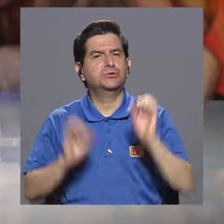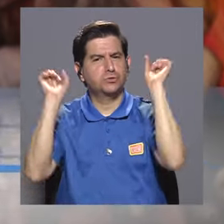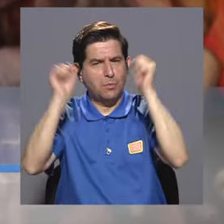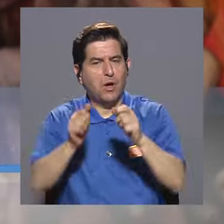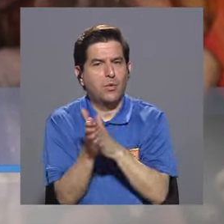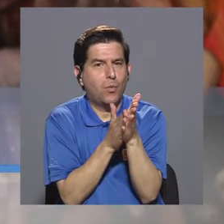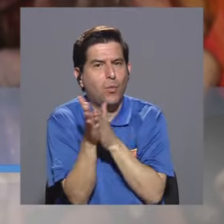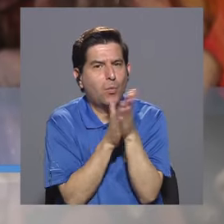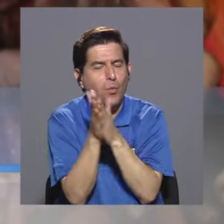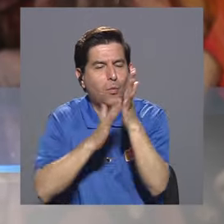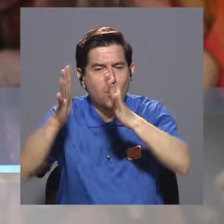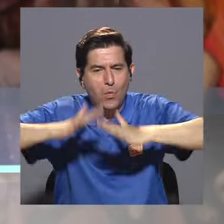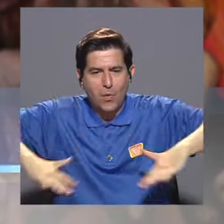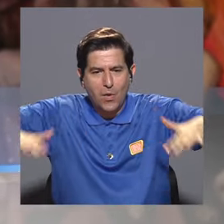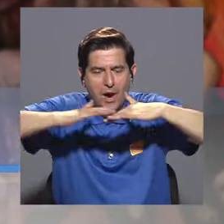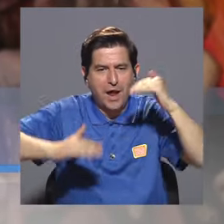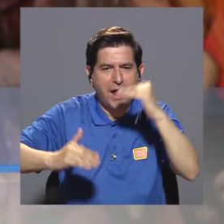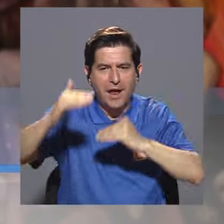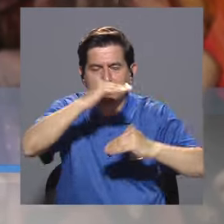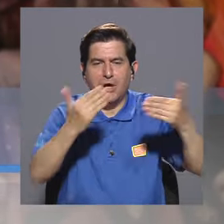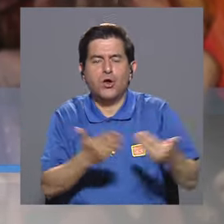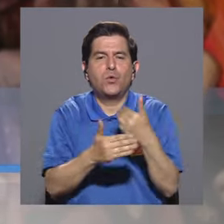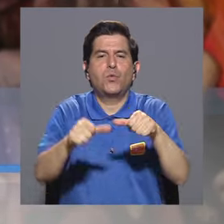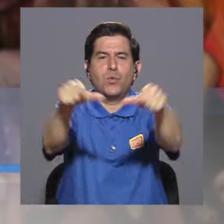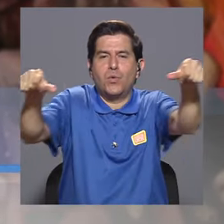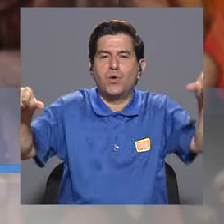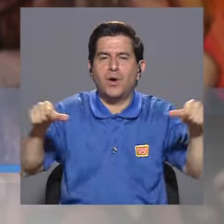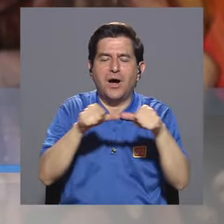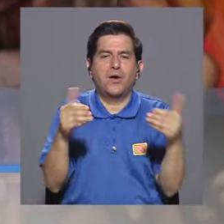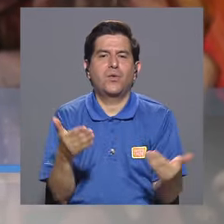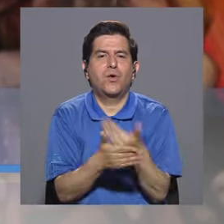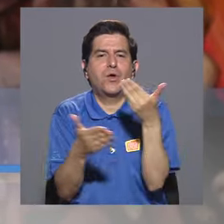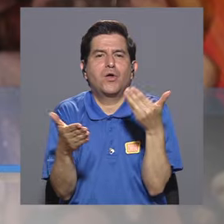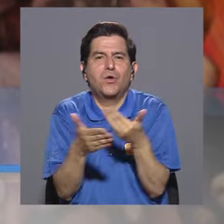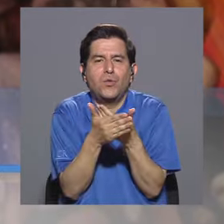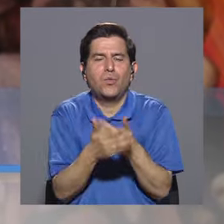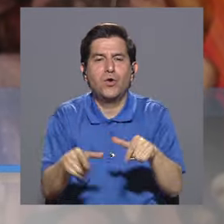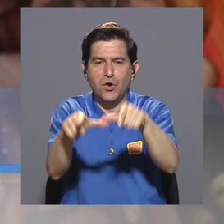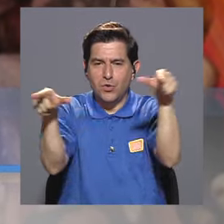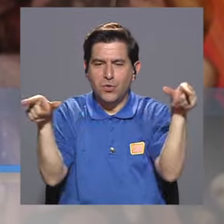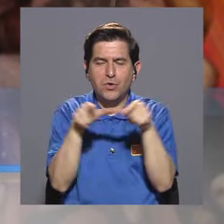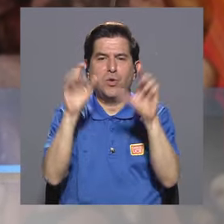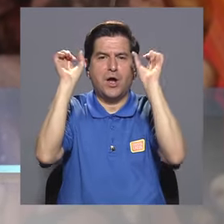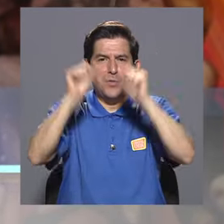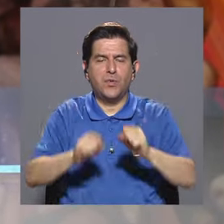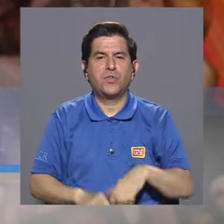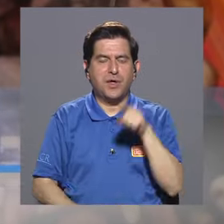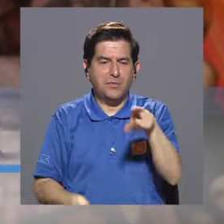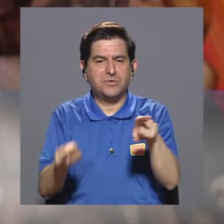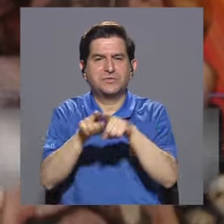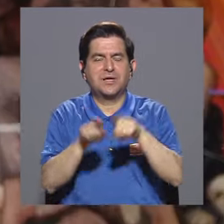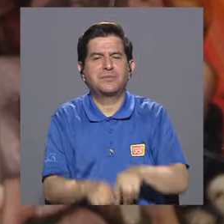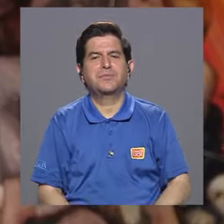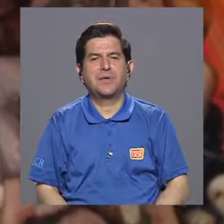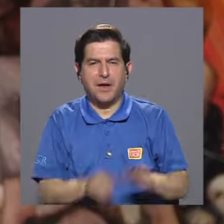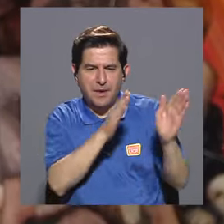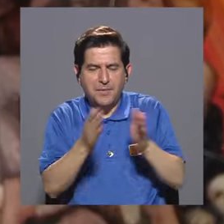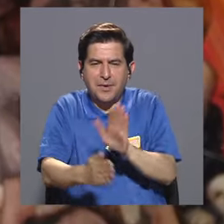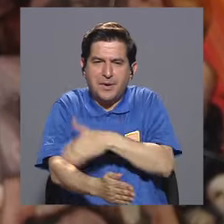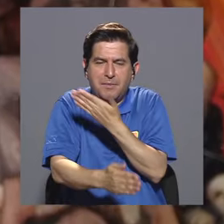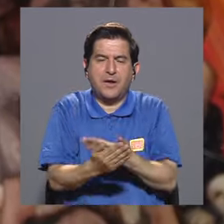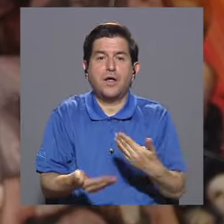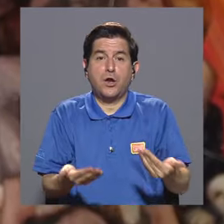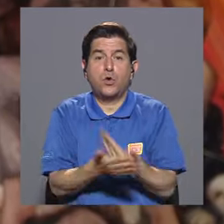puedo aprovechar los espacios del edificio, las nuevas aulas, los nuevos lugares en los que podemos hacer recitales,